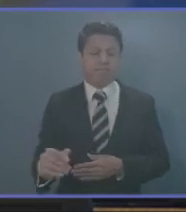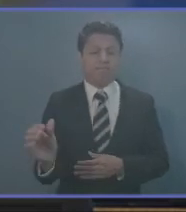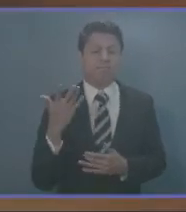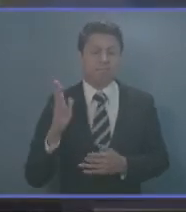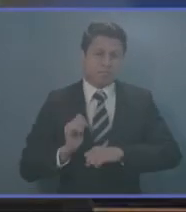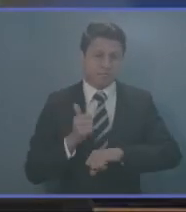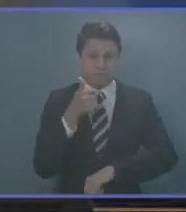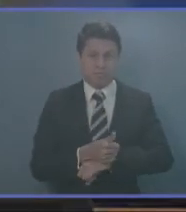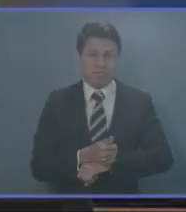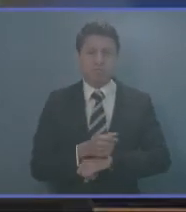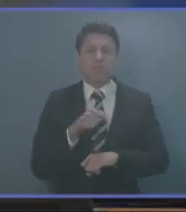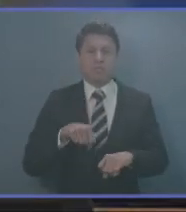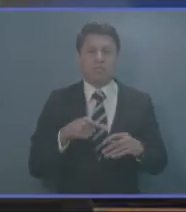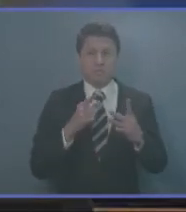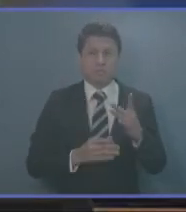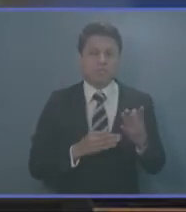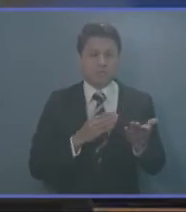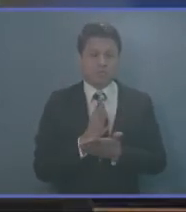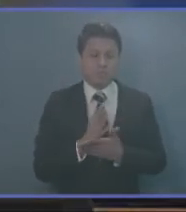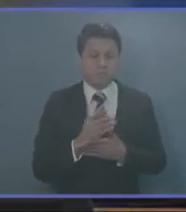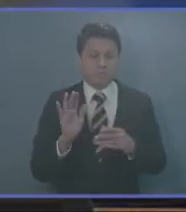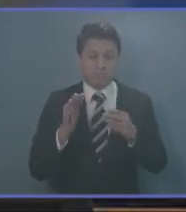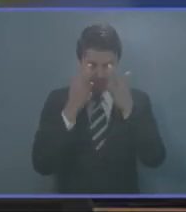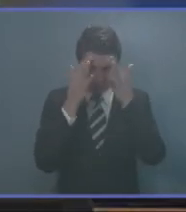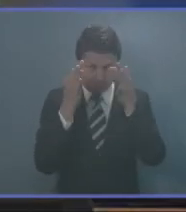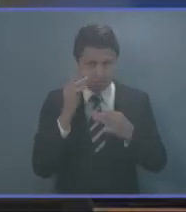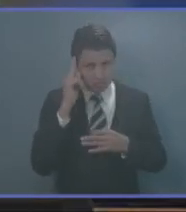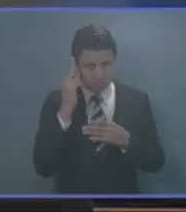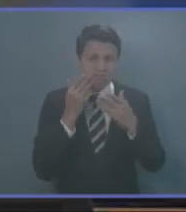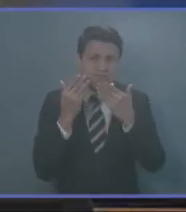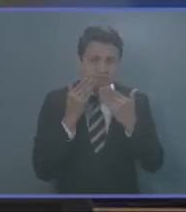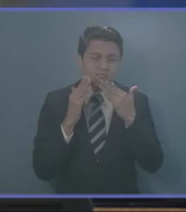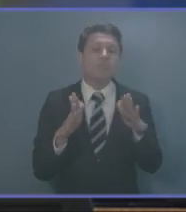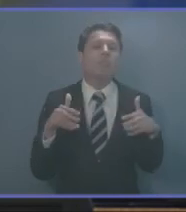establecido en esta ley por medio de la resolución razonada.